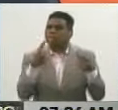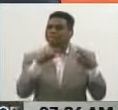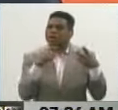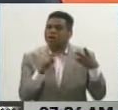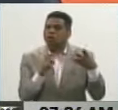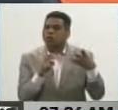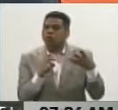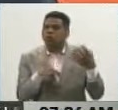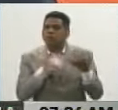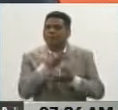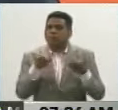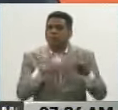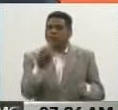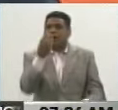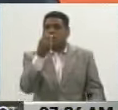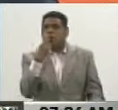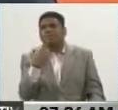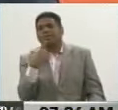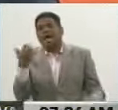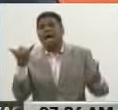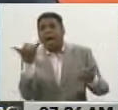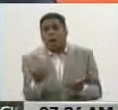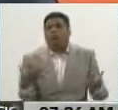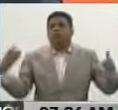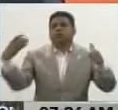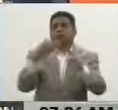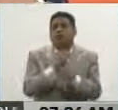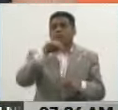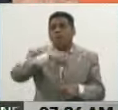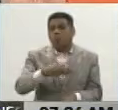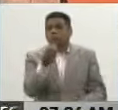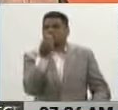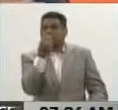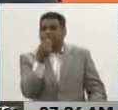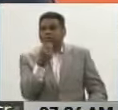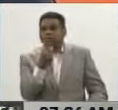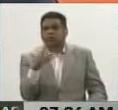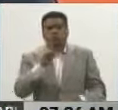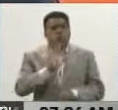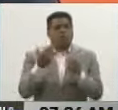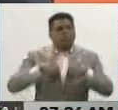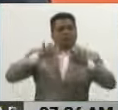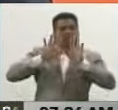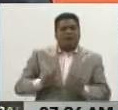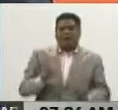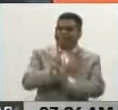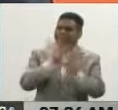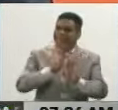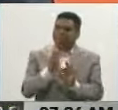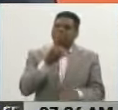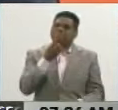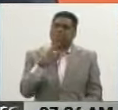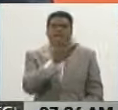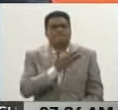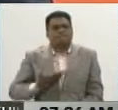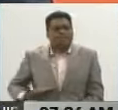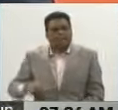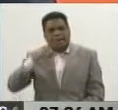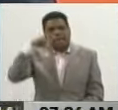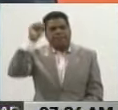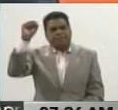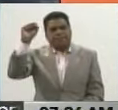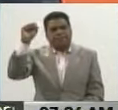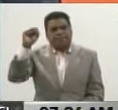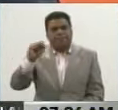guerra económica que nos hicieron, logramos que el programa de alimentación escolar no se paralizara, ¿no? Y el presidente Nicolás Maduro orientó